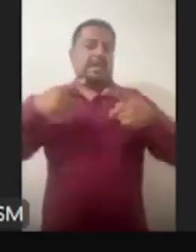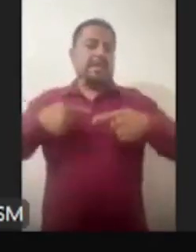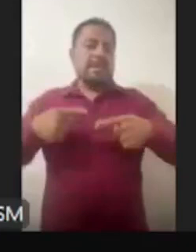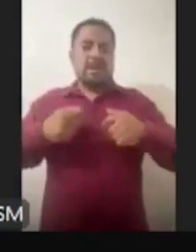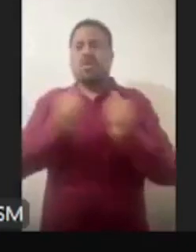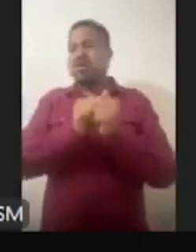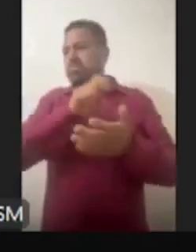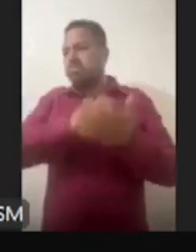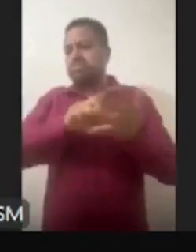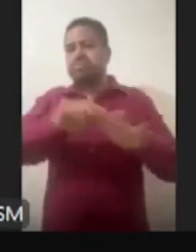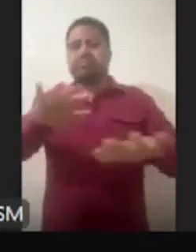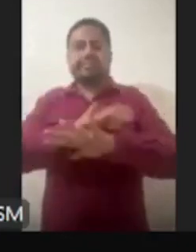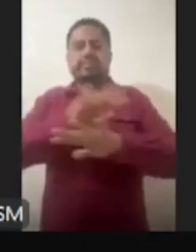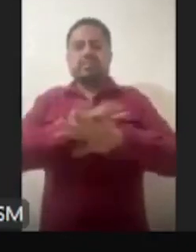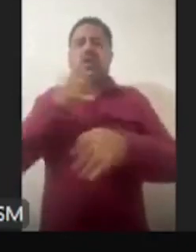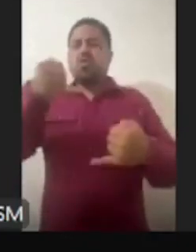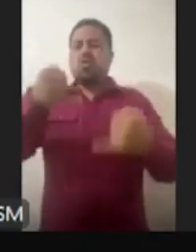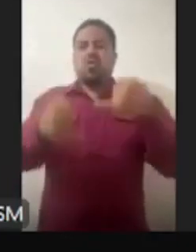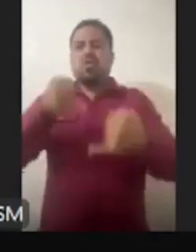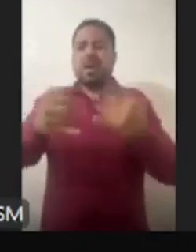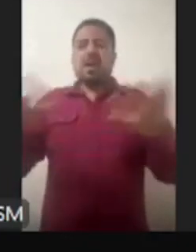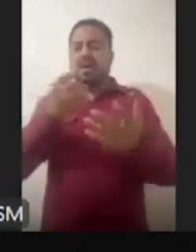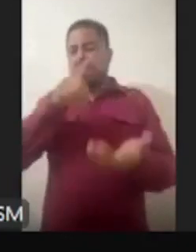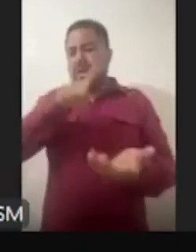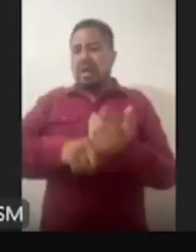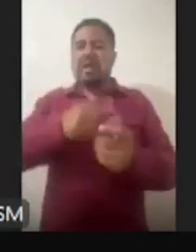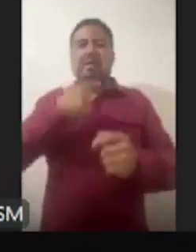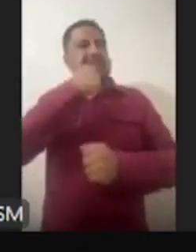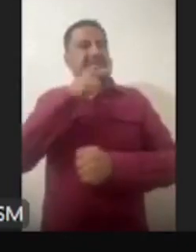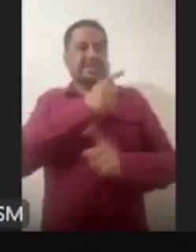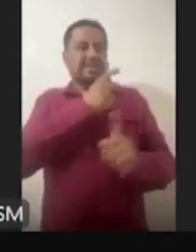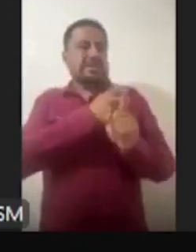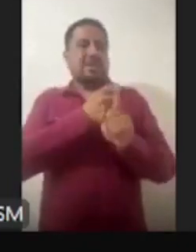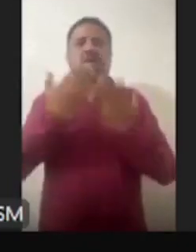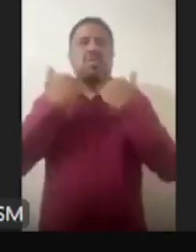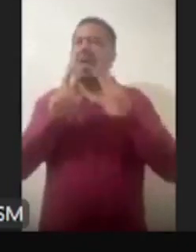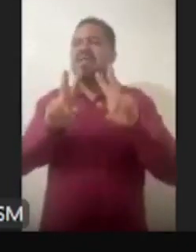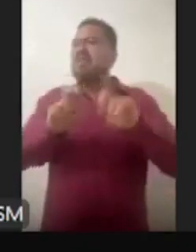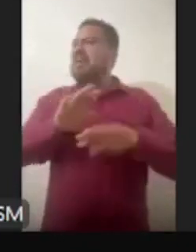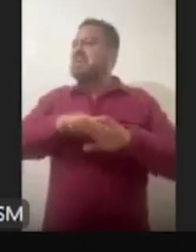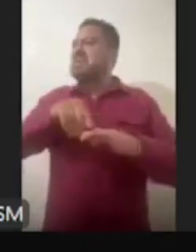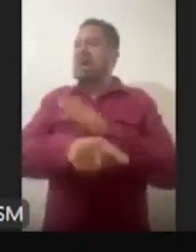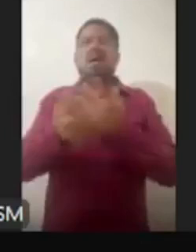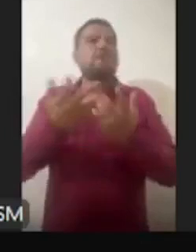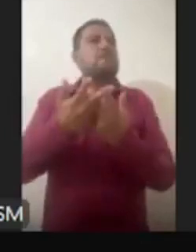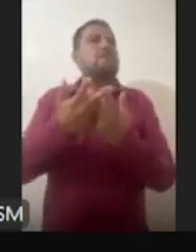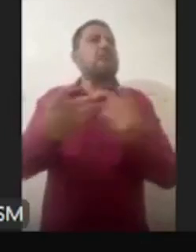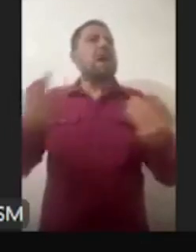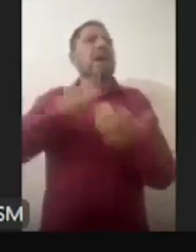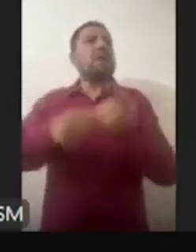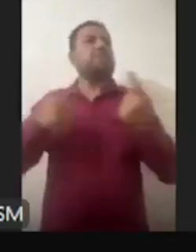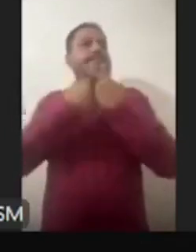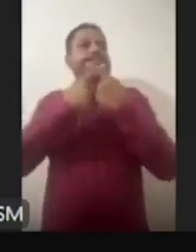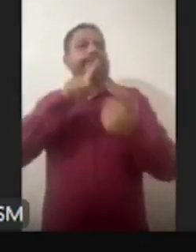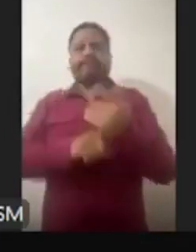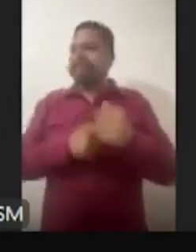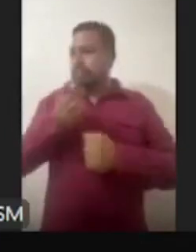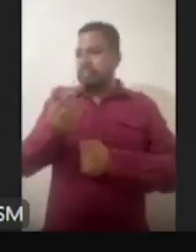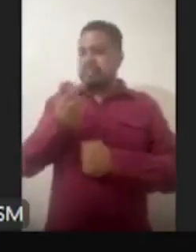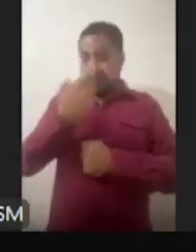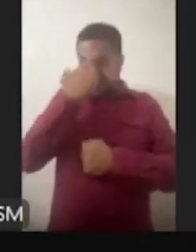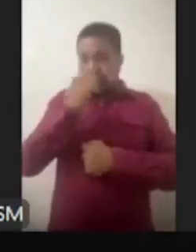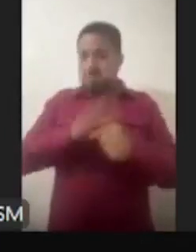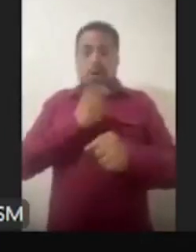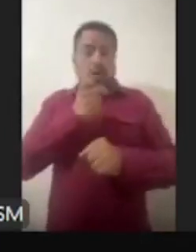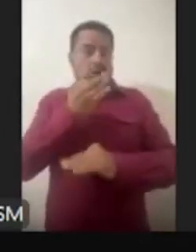cambio de situación jurídica que hace que el presente medio de impugnación quede sin materia, desapareciendo la controversia del mismo. Razón por la cual lo procedente es dar